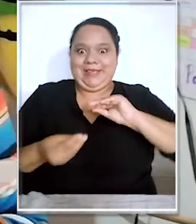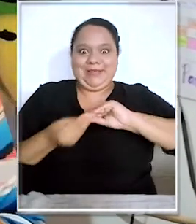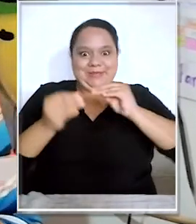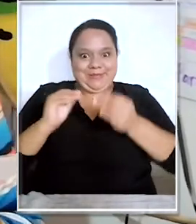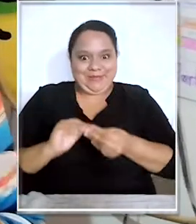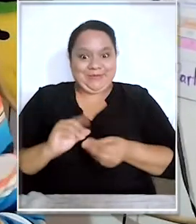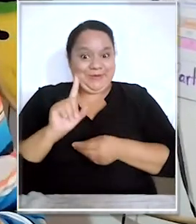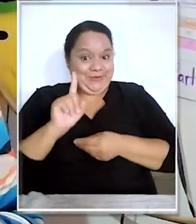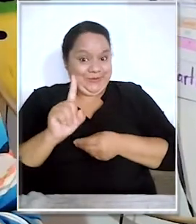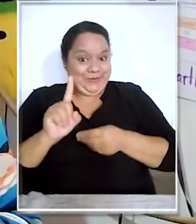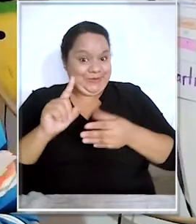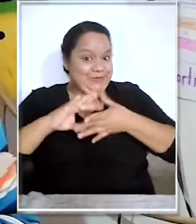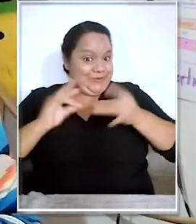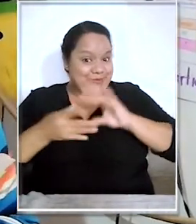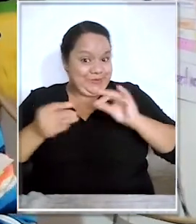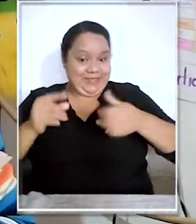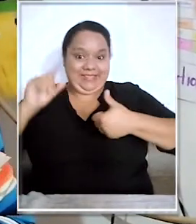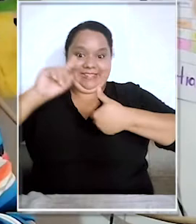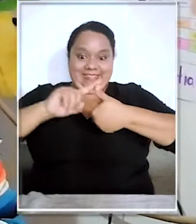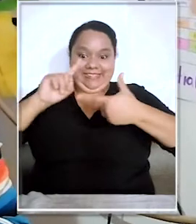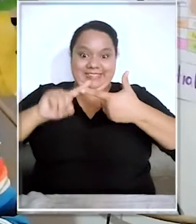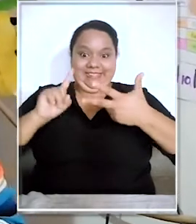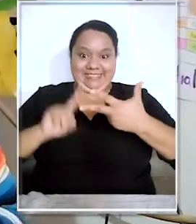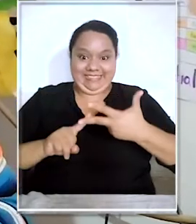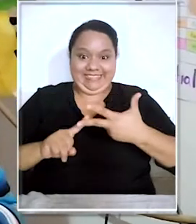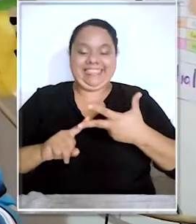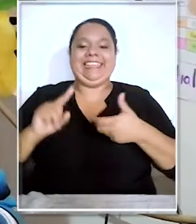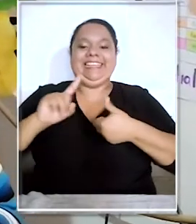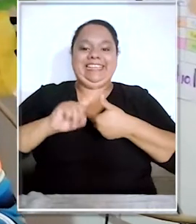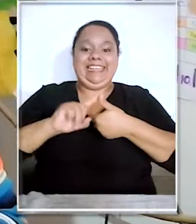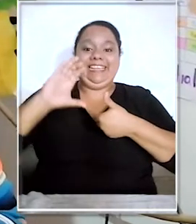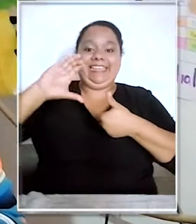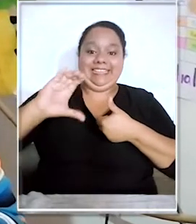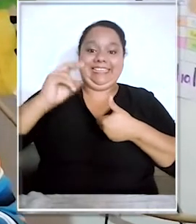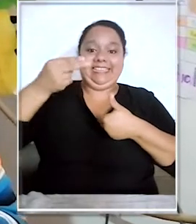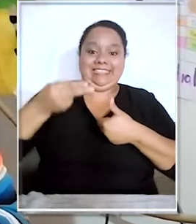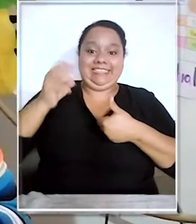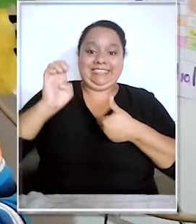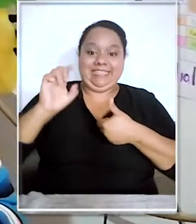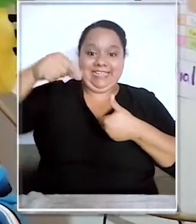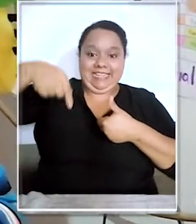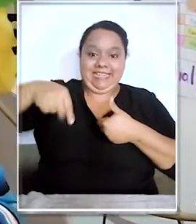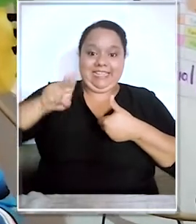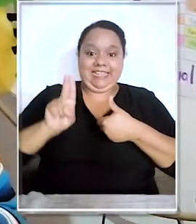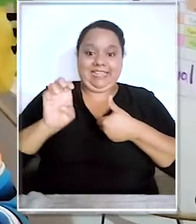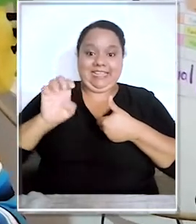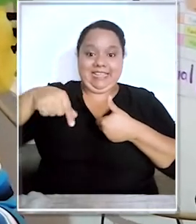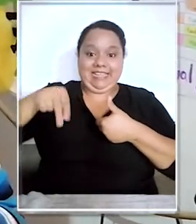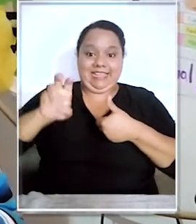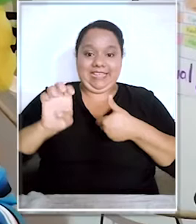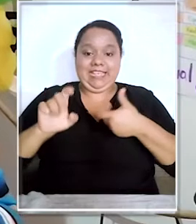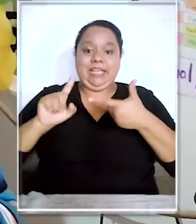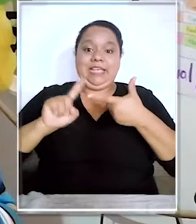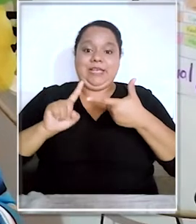un cuento. El Chequeque, el Chucho y el Cuche. ¿Pueden repetir conmigo estos nombres? El Chequeque, el